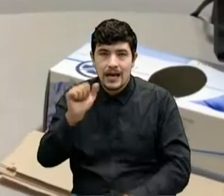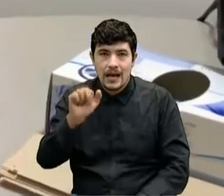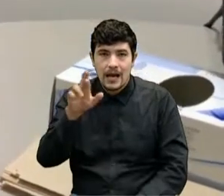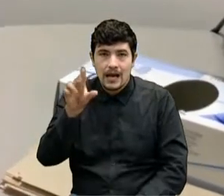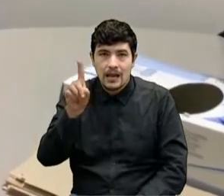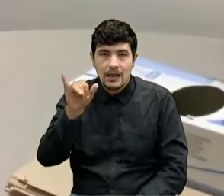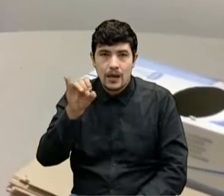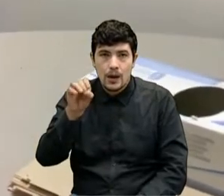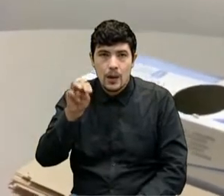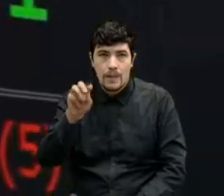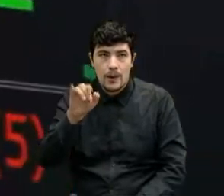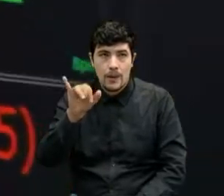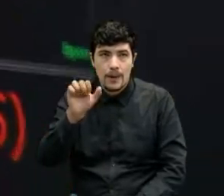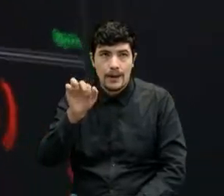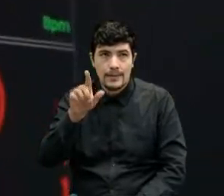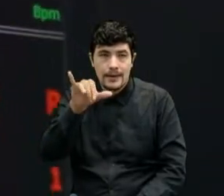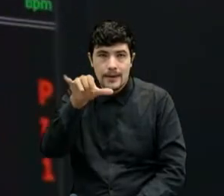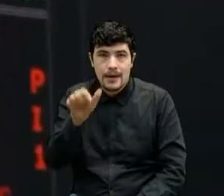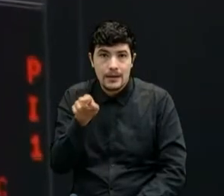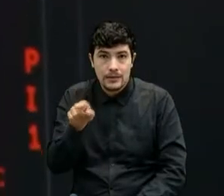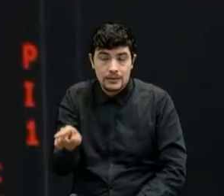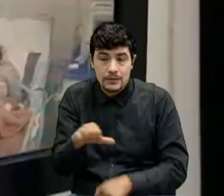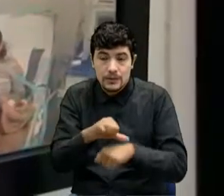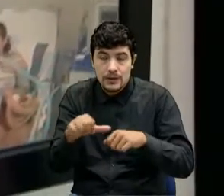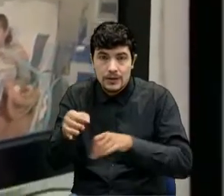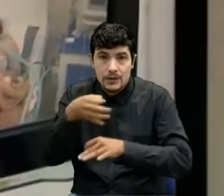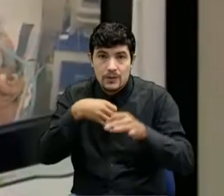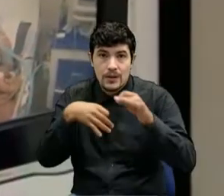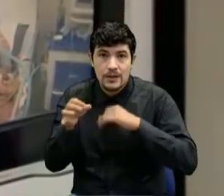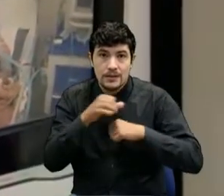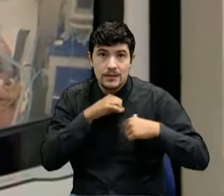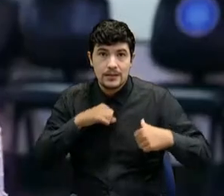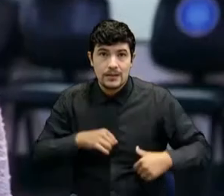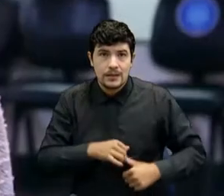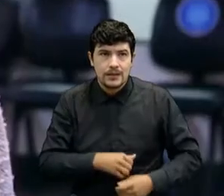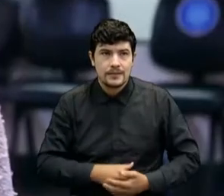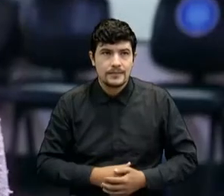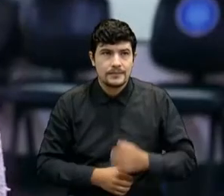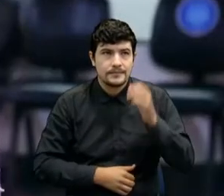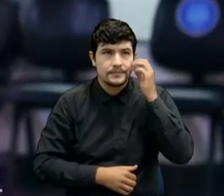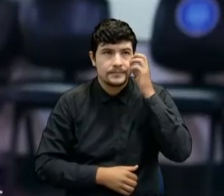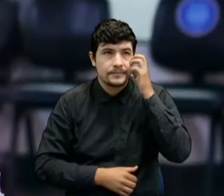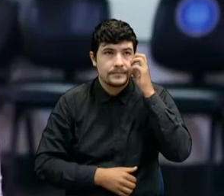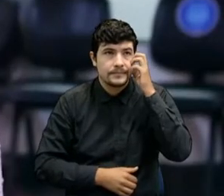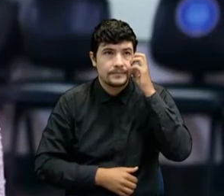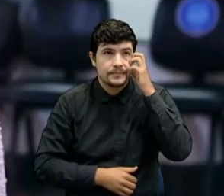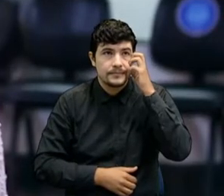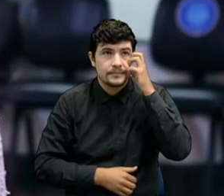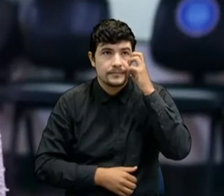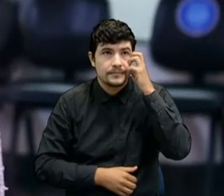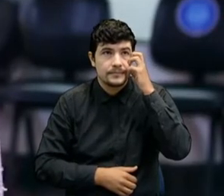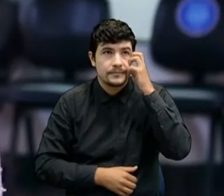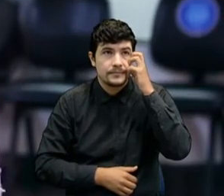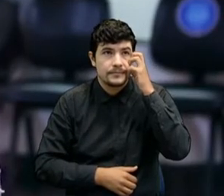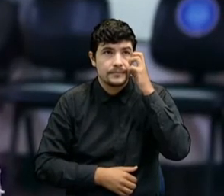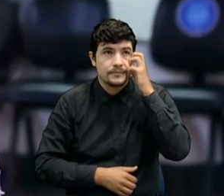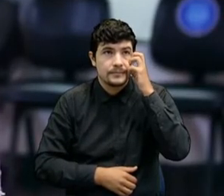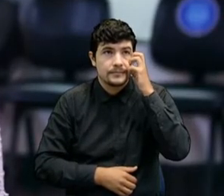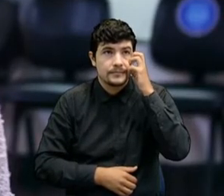restrictiva, los cuales dejó atrás con la cirugía de trasplante cardíaco. Los primeros días